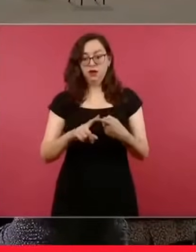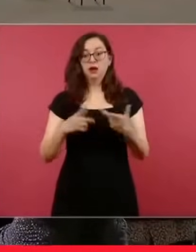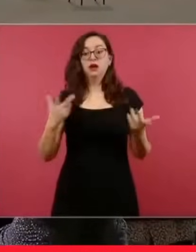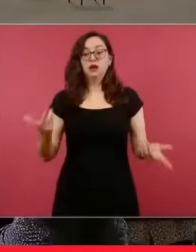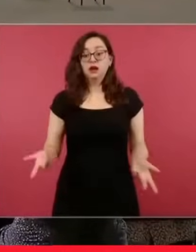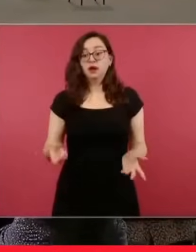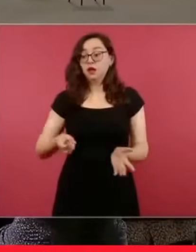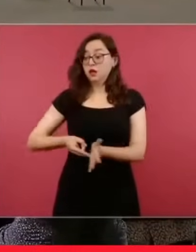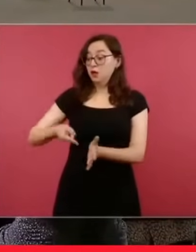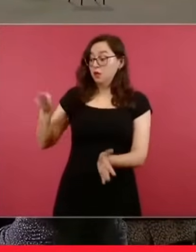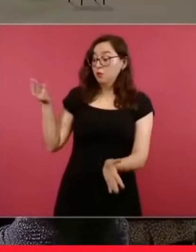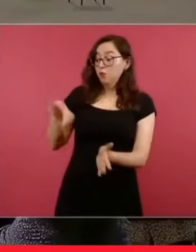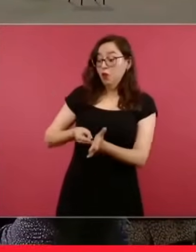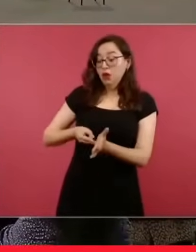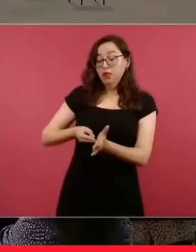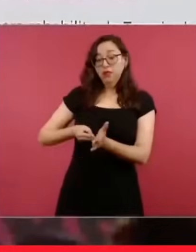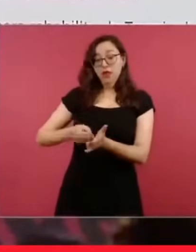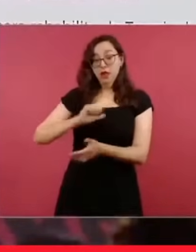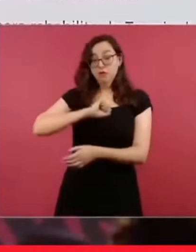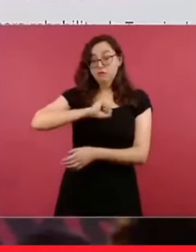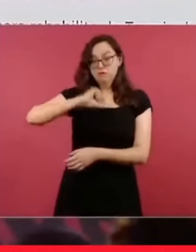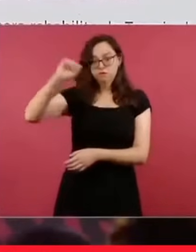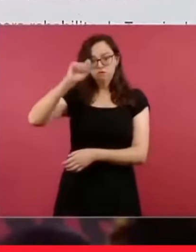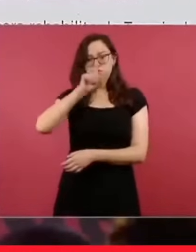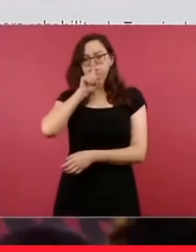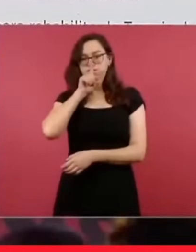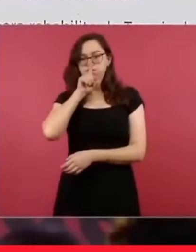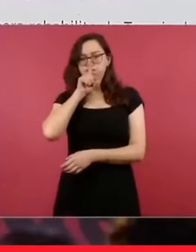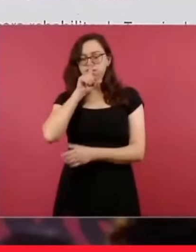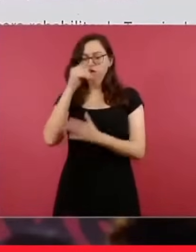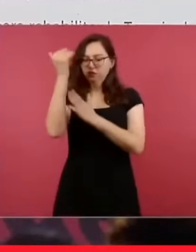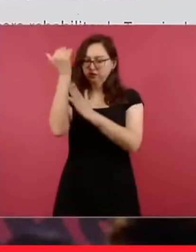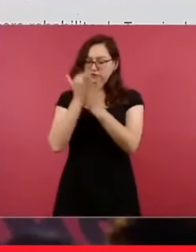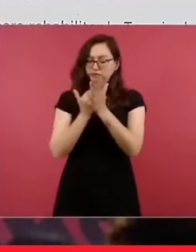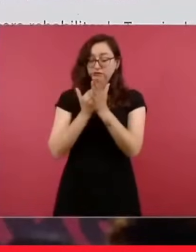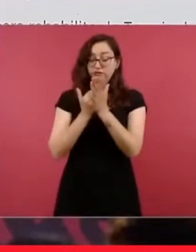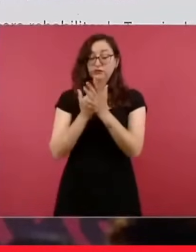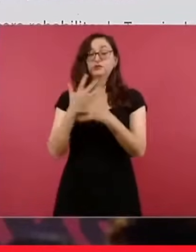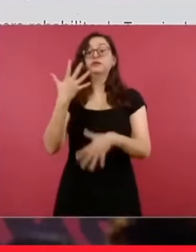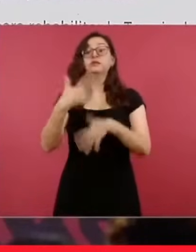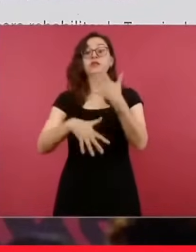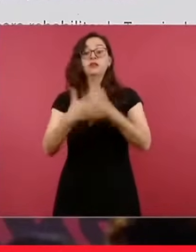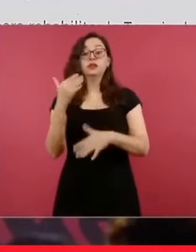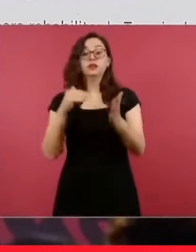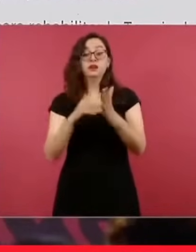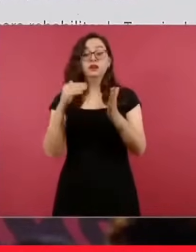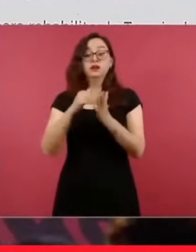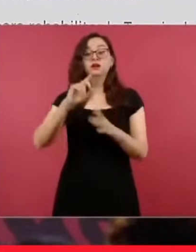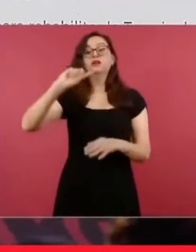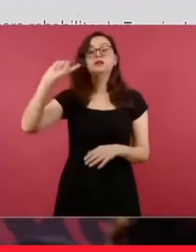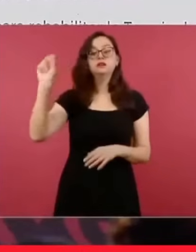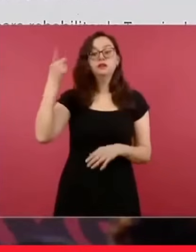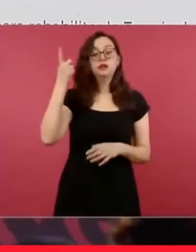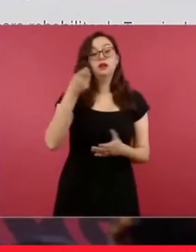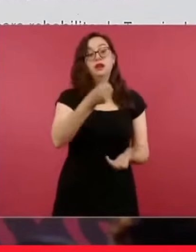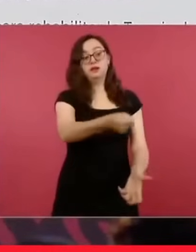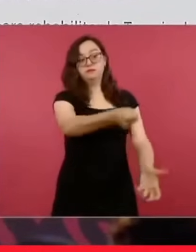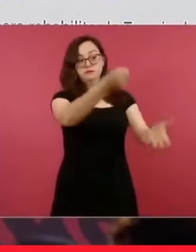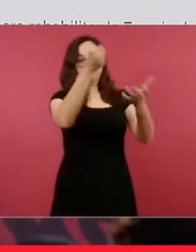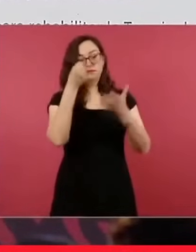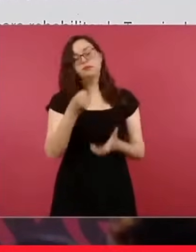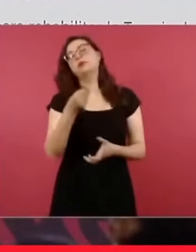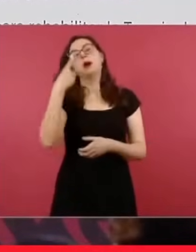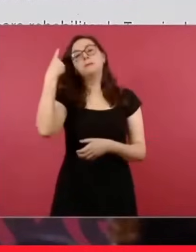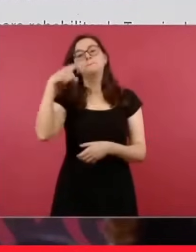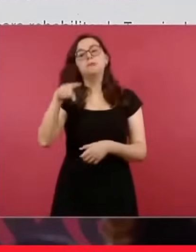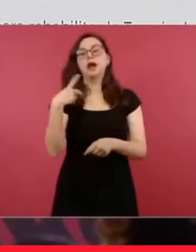por penalizaciones. Obtuvimos 15 millones de dólares para rehabilitar la terminal de importación de